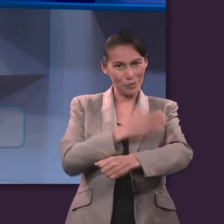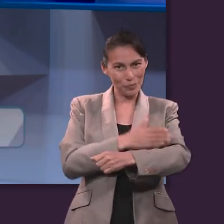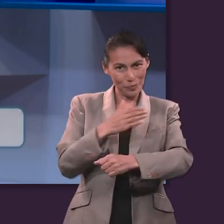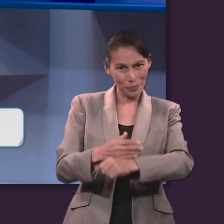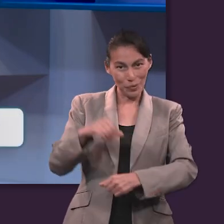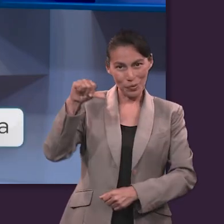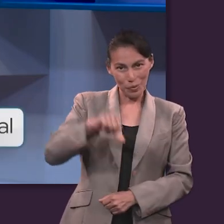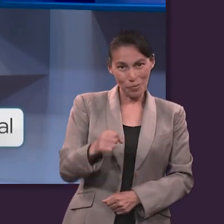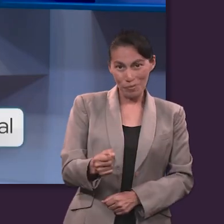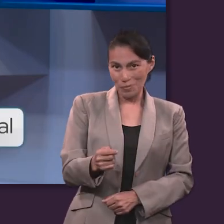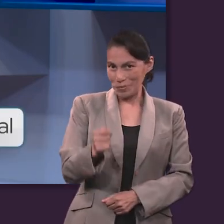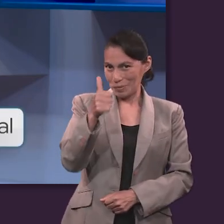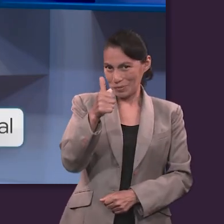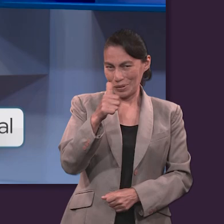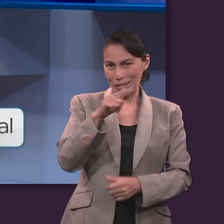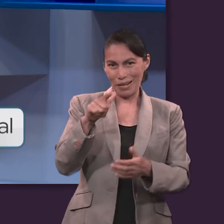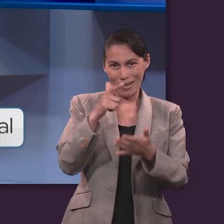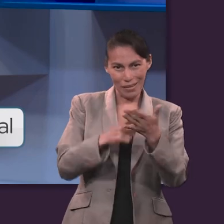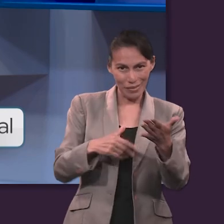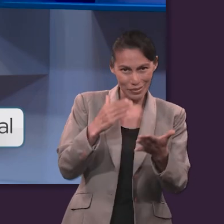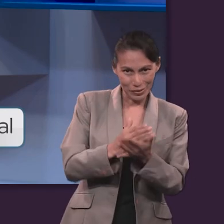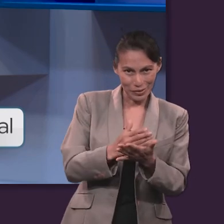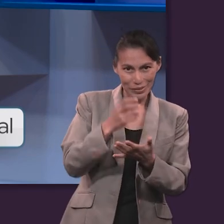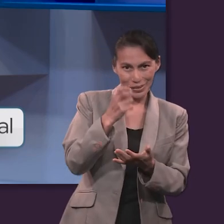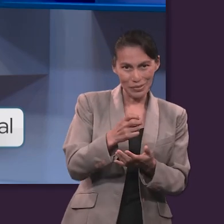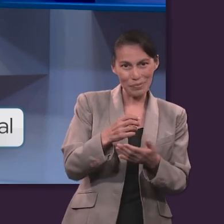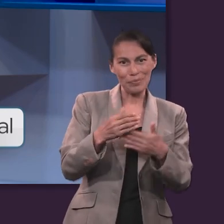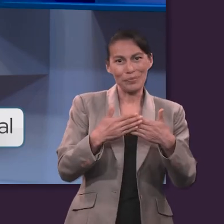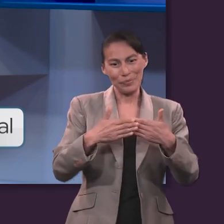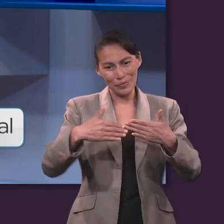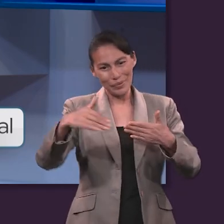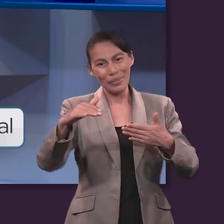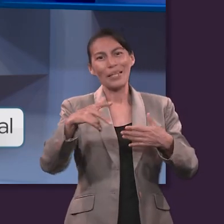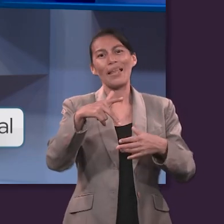en esta primera lección, que fue la base para todo lo que